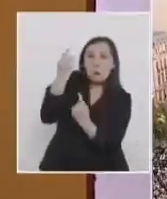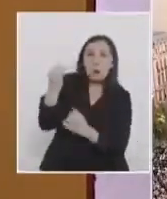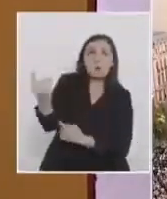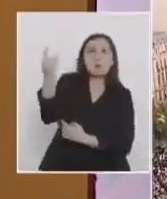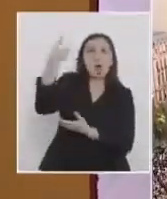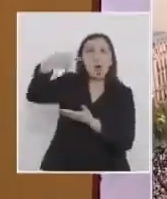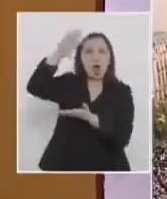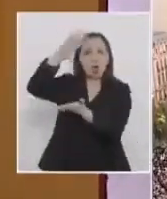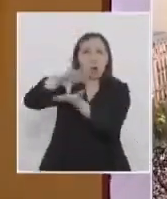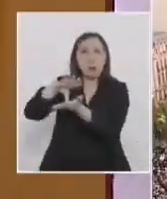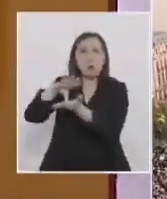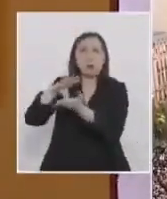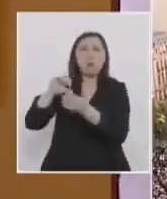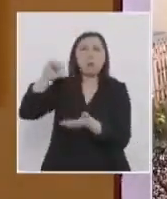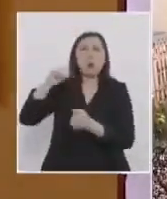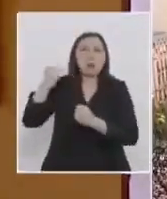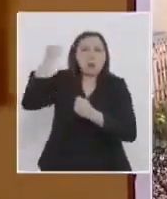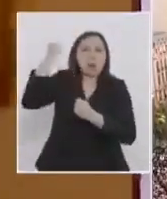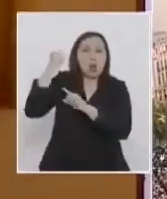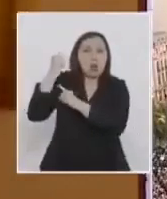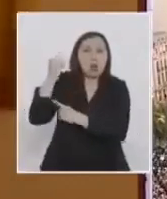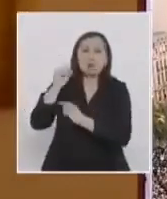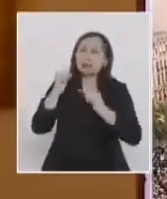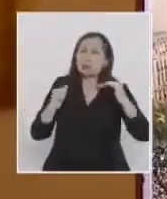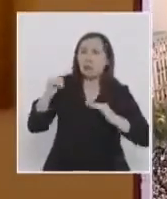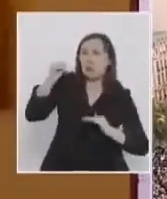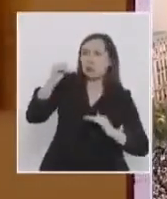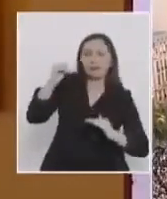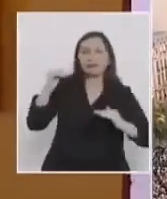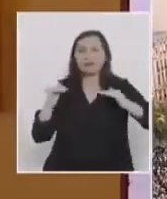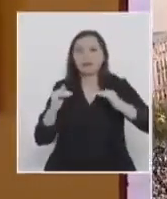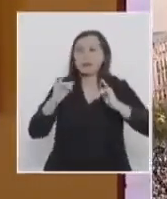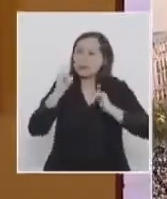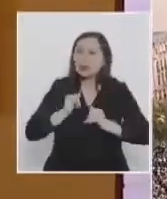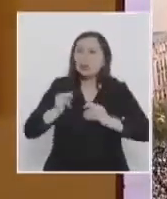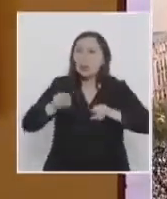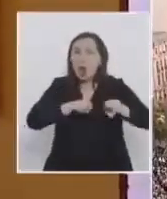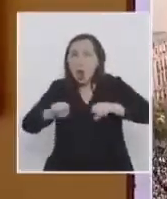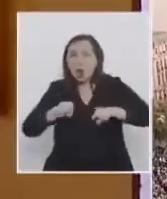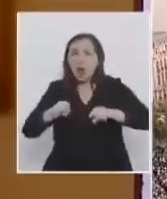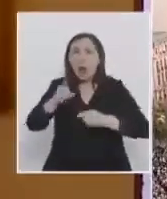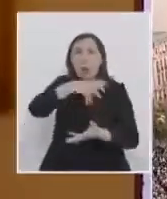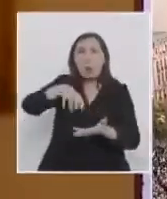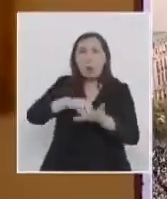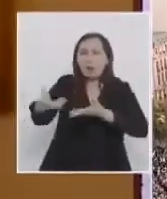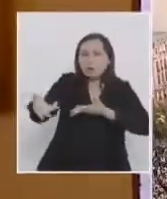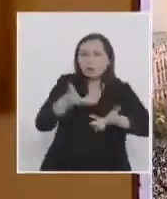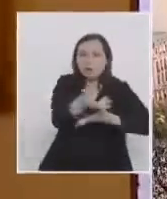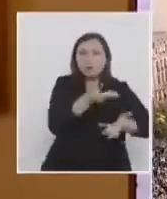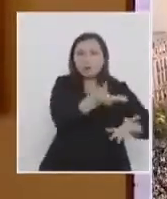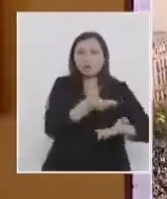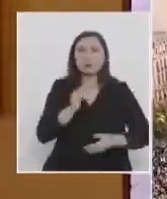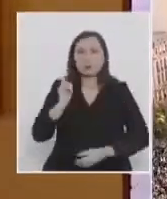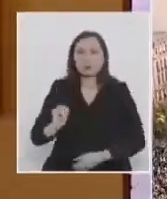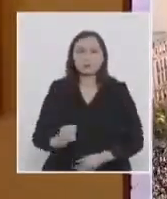potencia y cautelando siempre la coordinación y cooperación entre los pueblos.